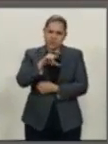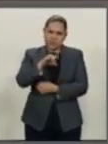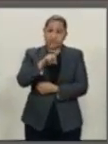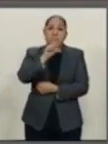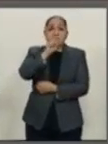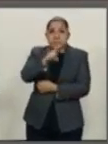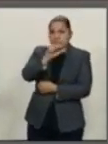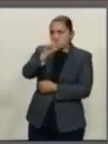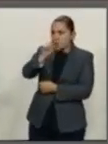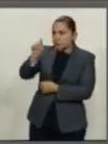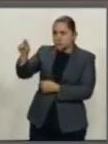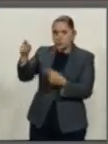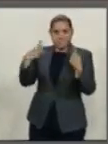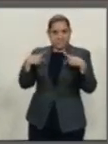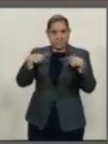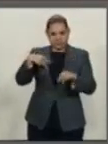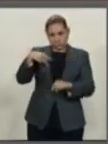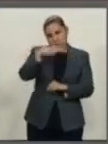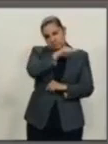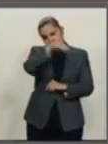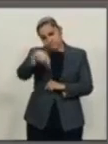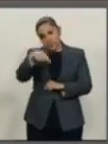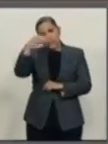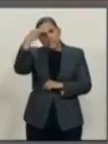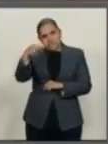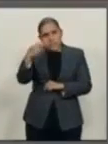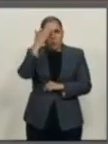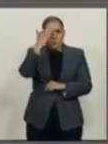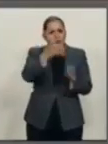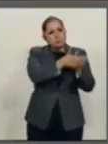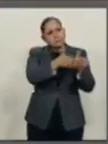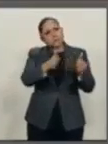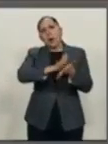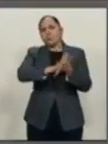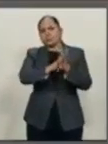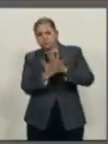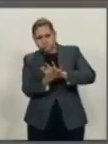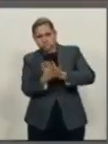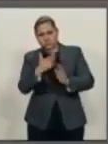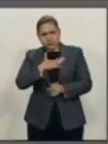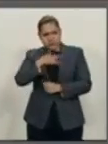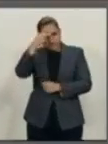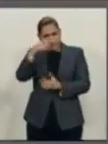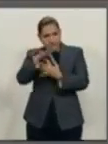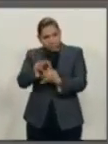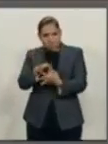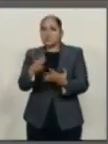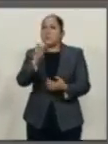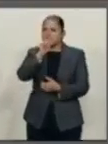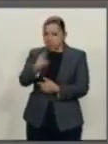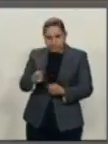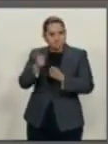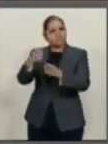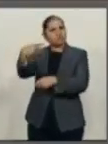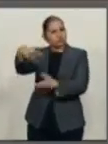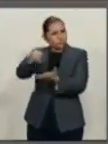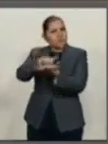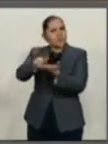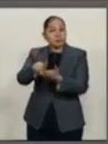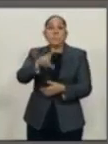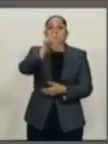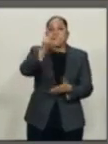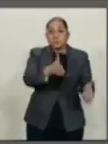por naturalización. Sin embargo, junto con ese decreto, el presidente Zedillo emitió otro por el que se